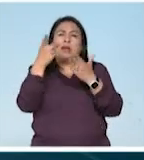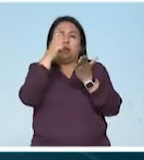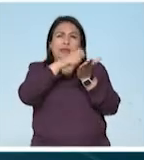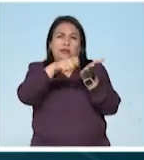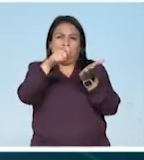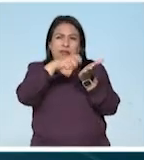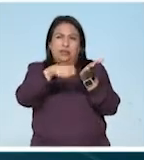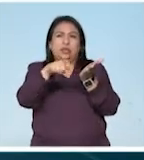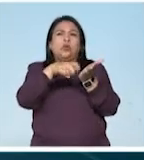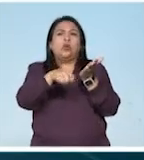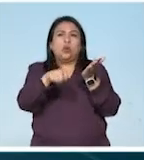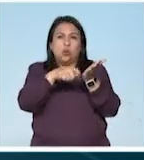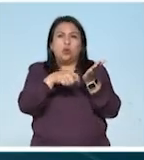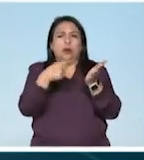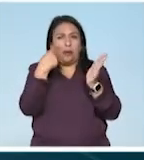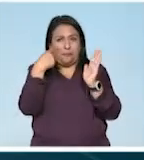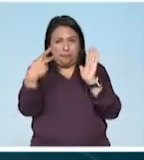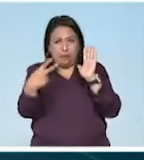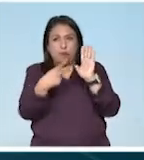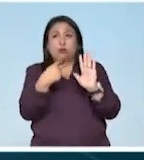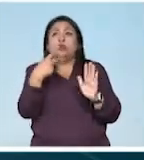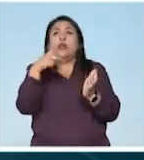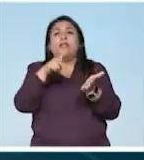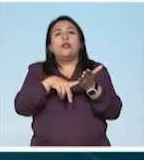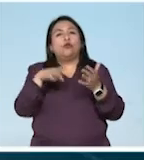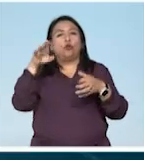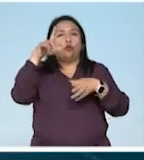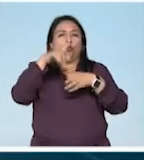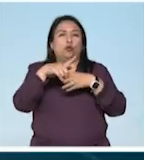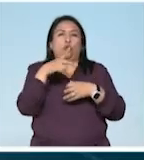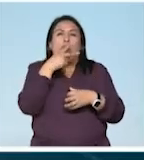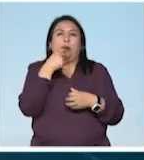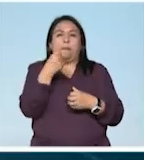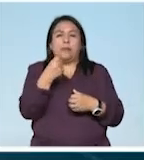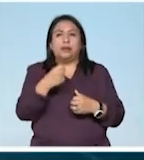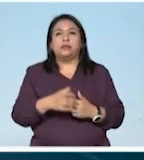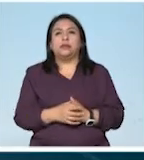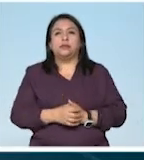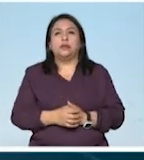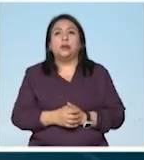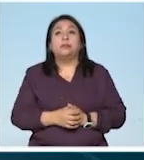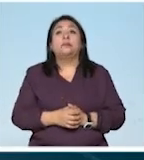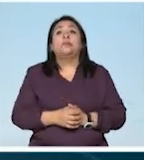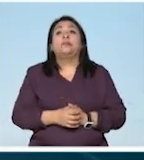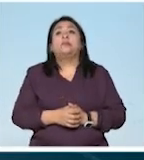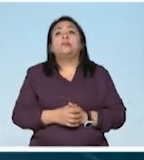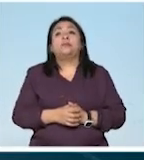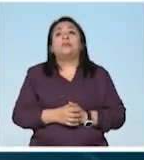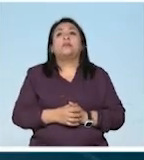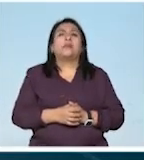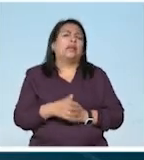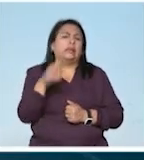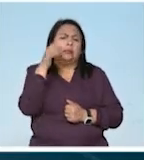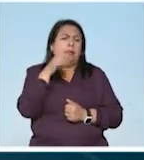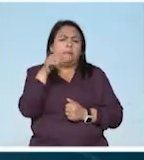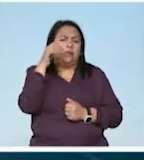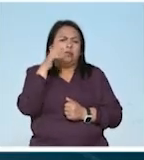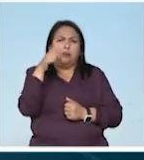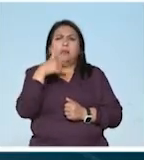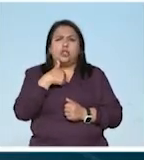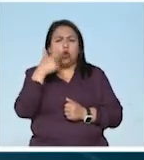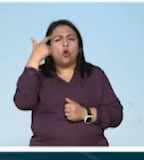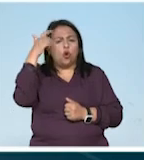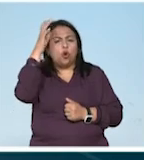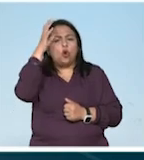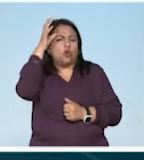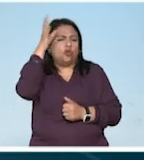escritura, se hizo visible dentro de la cultura machista. Desde siempre he sido muy